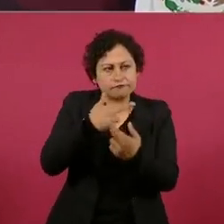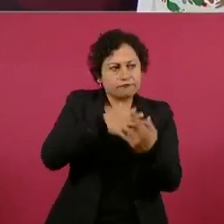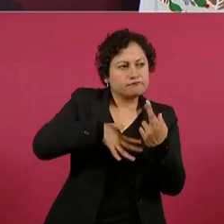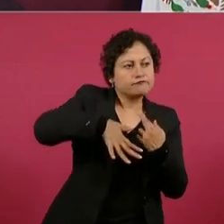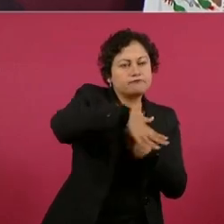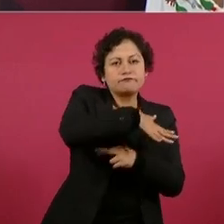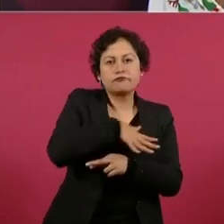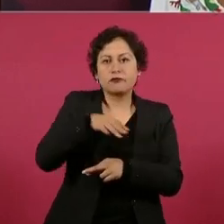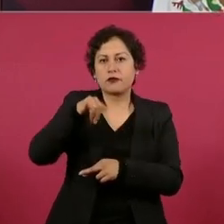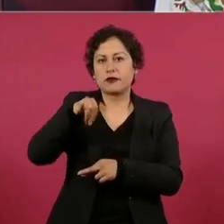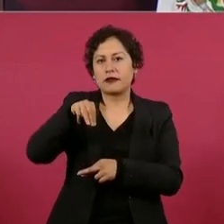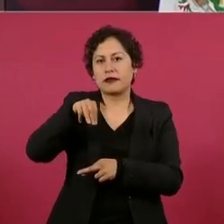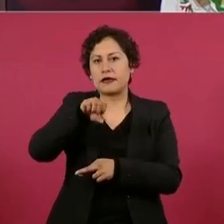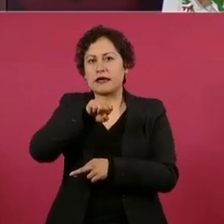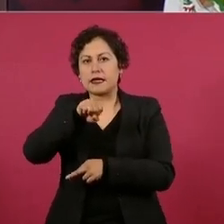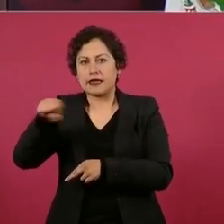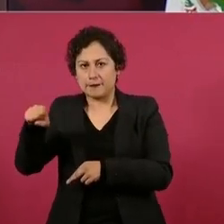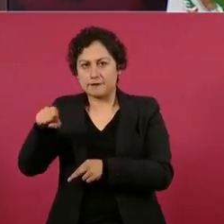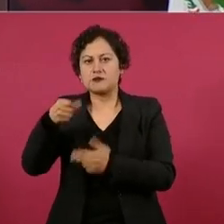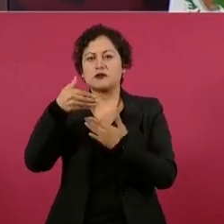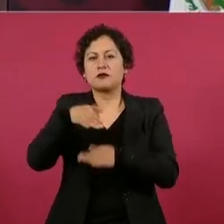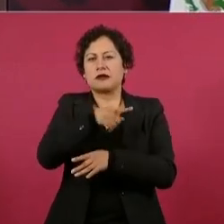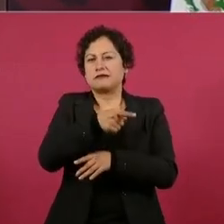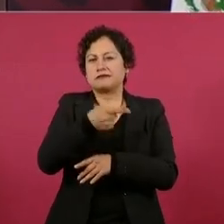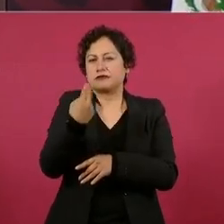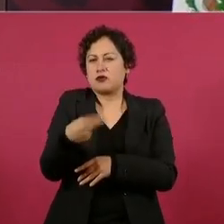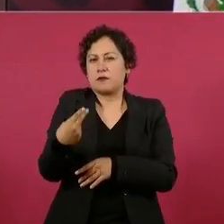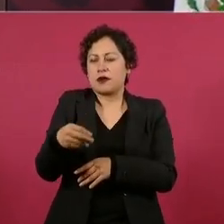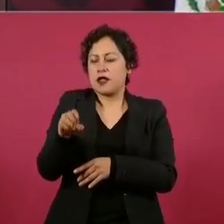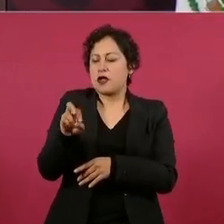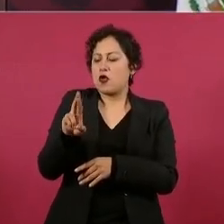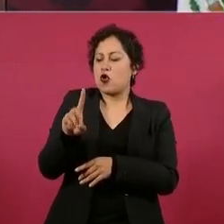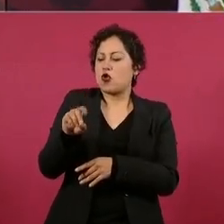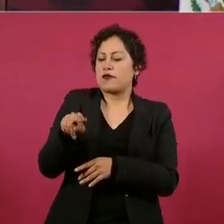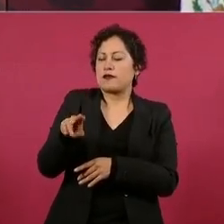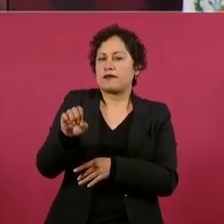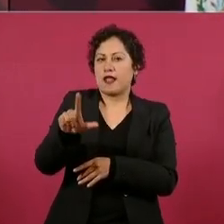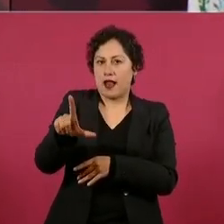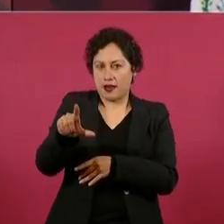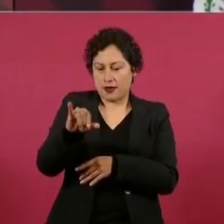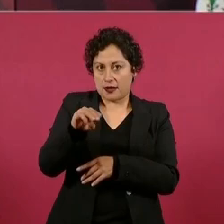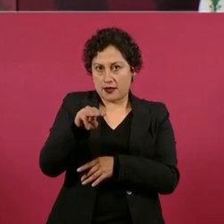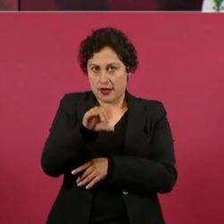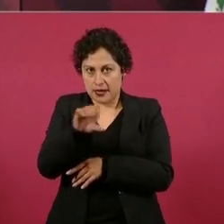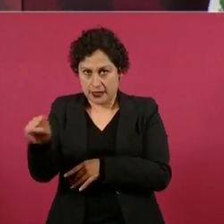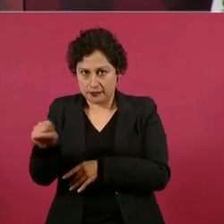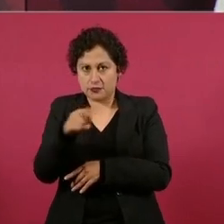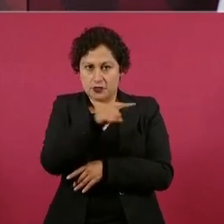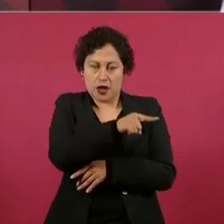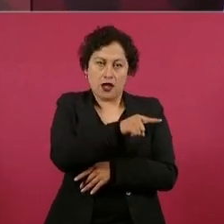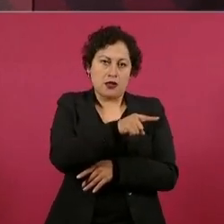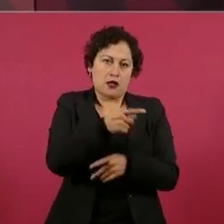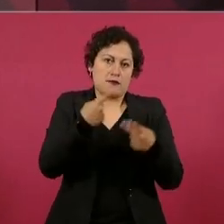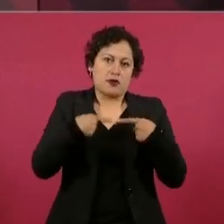denominado ordinario, el que atiende a